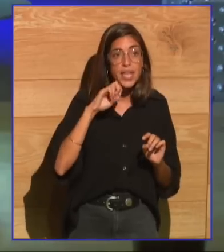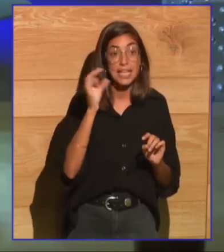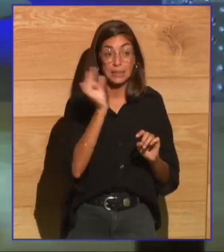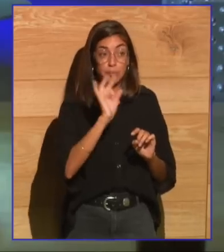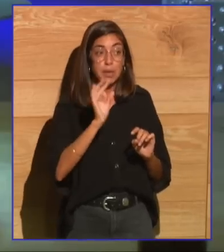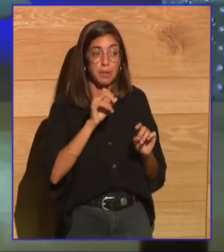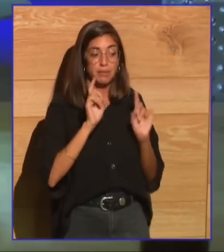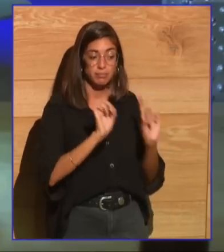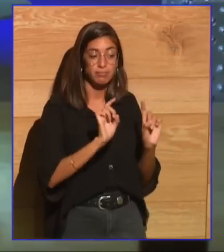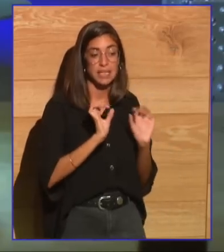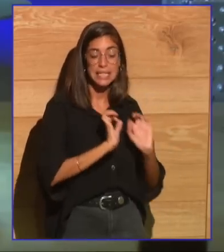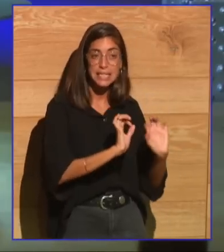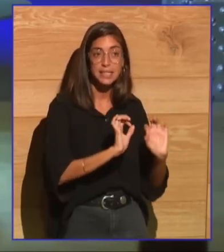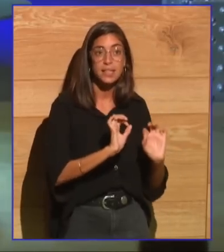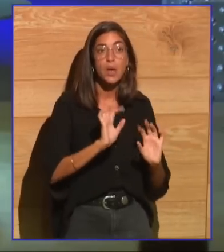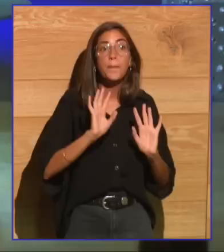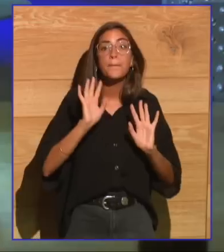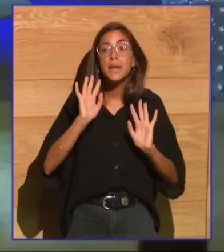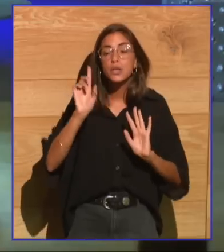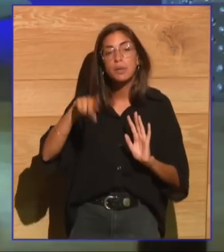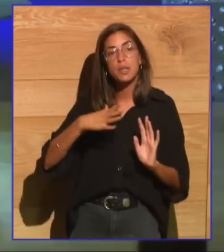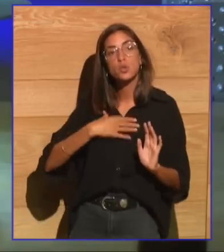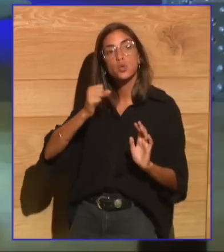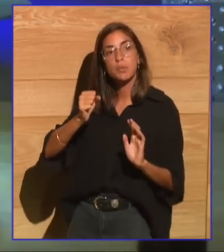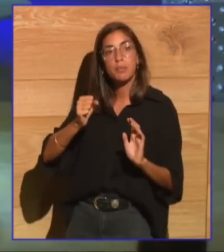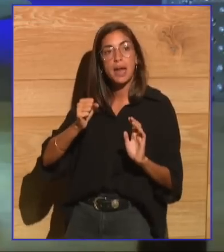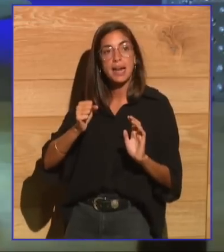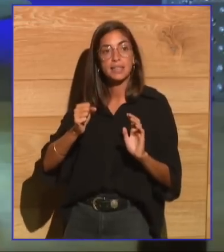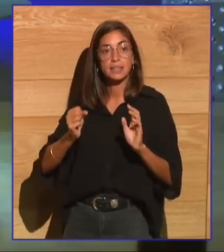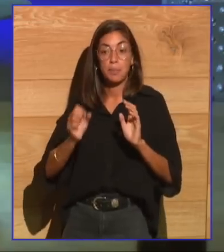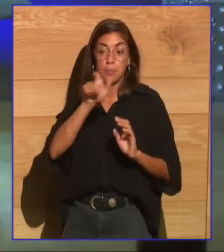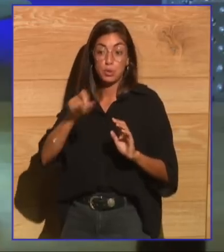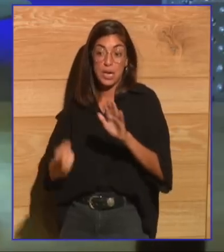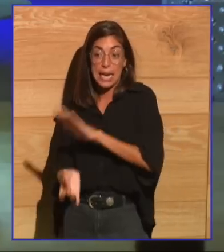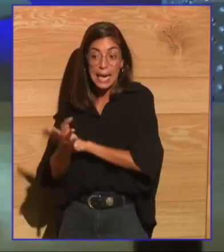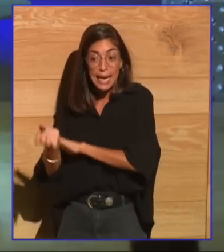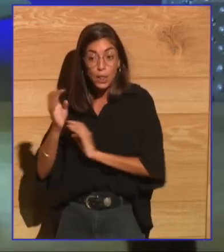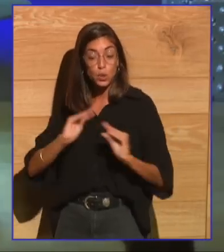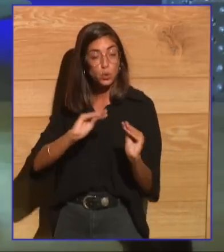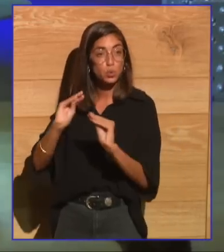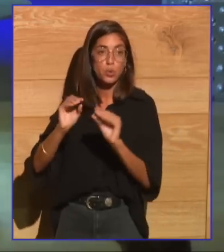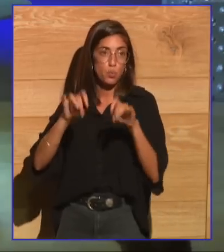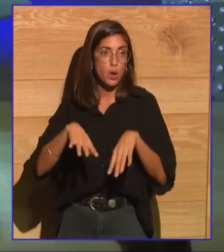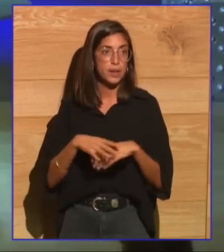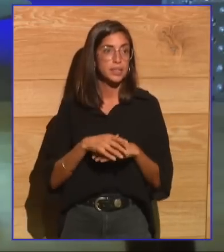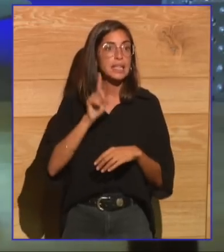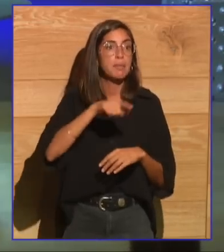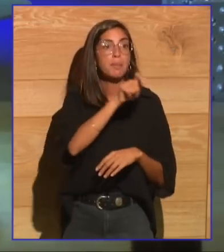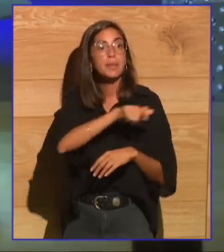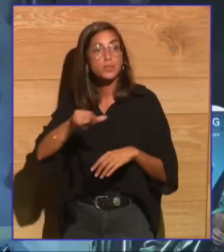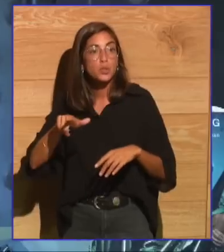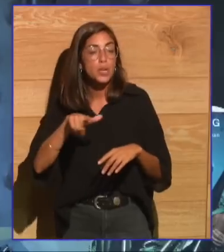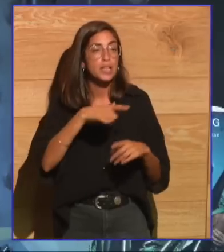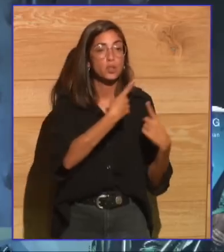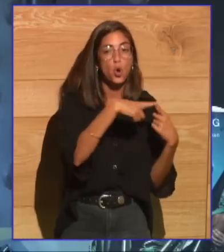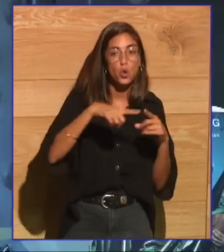los creadores de superman pero al final todos estamos como esperando una llegada de alguien que va a salvarla además con